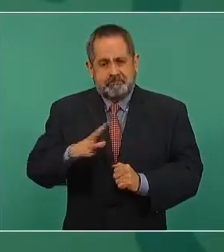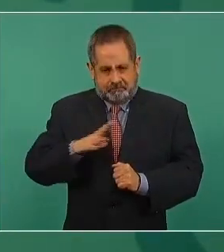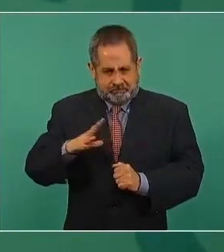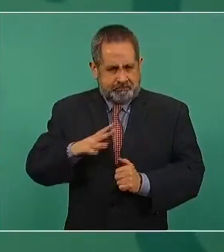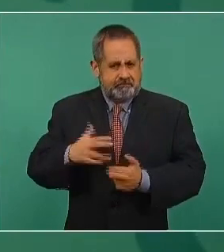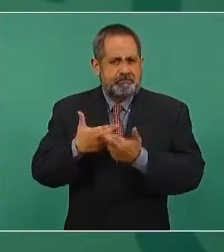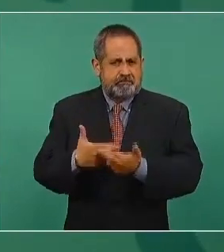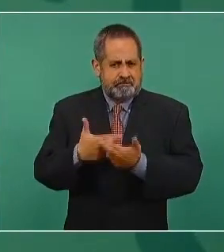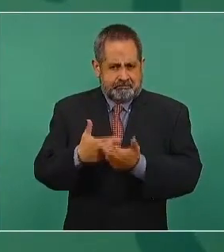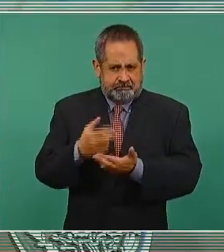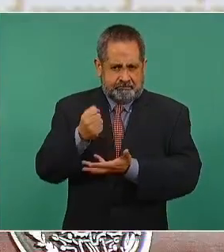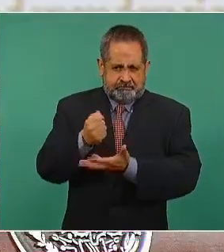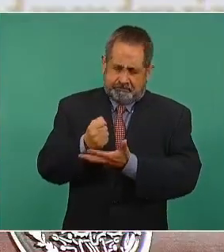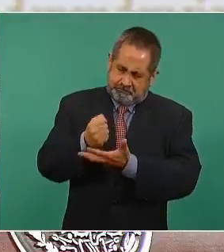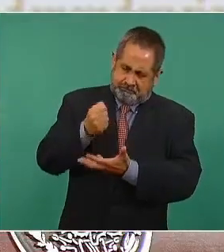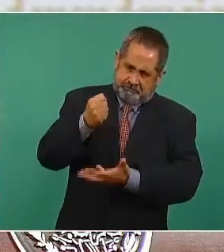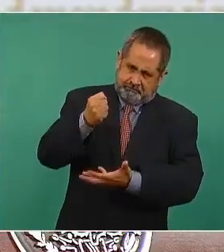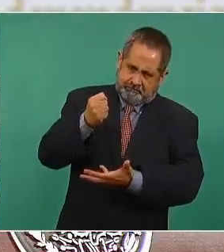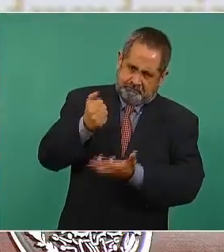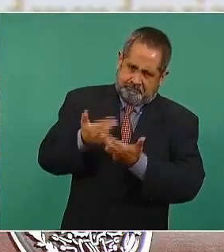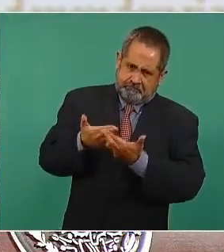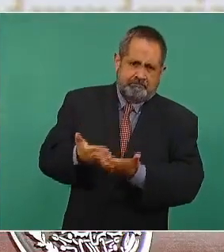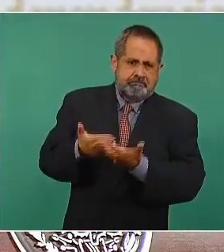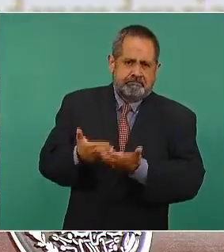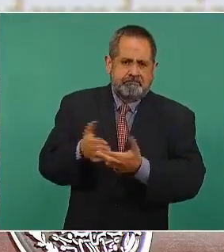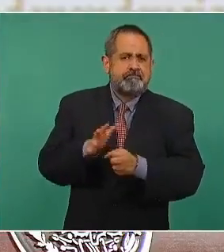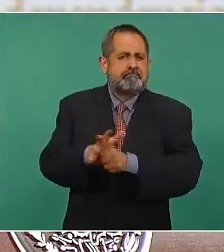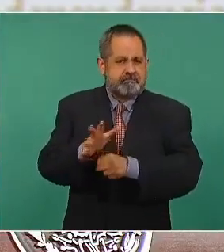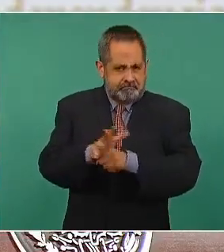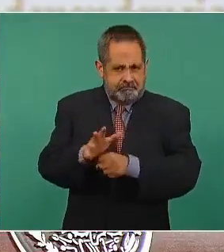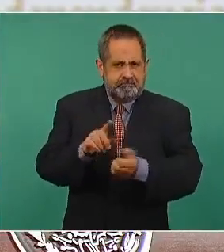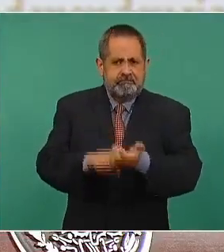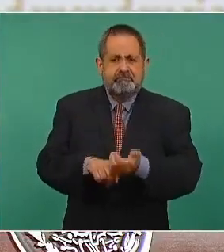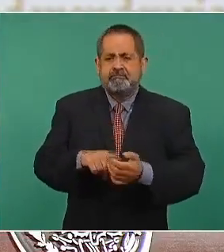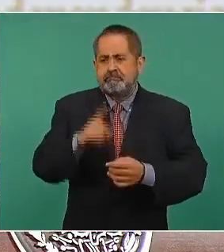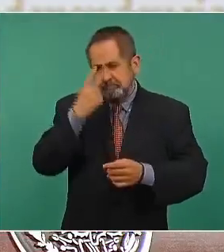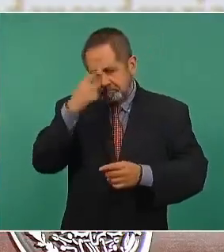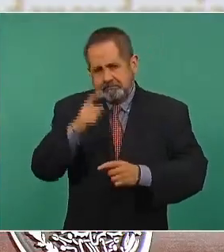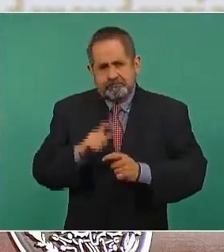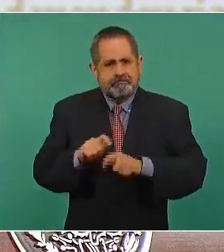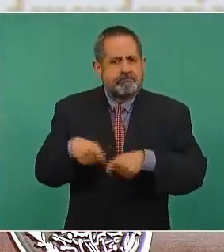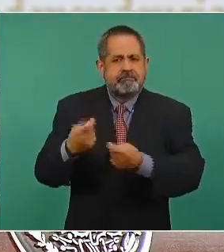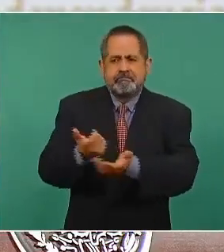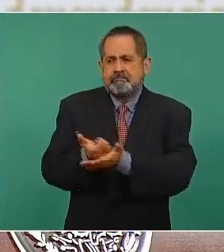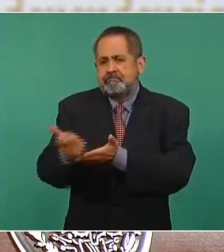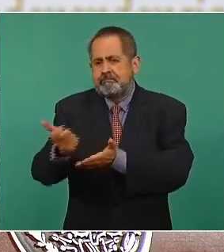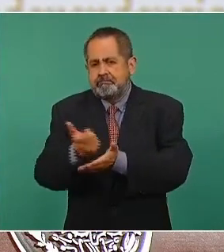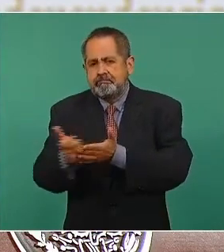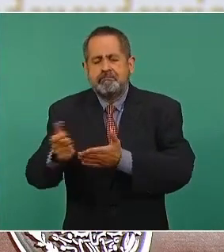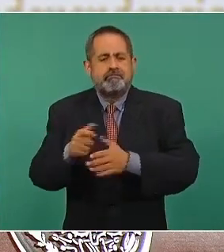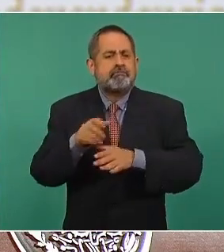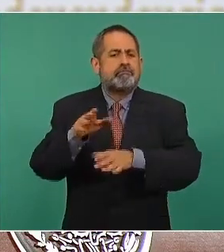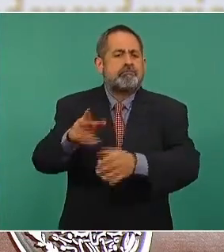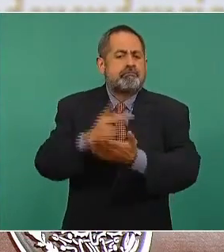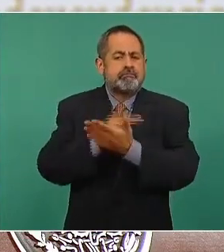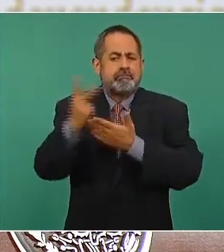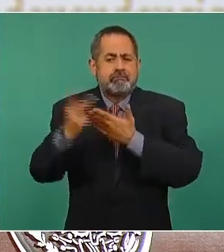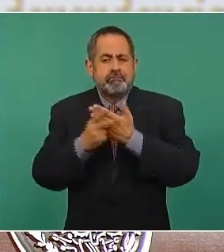recursos suficientes para financiar los programas de bienestar.